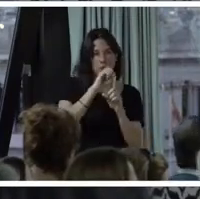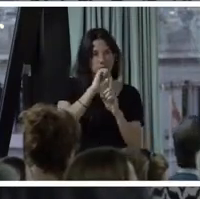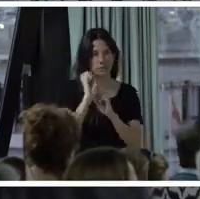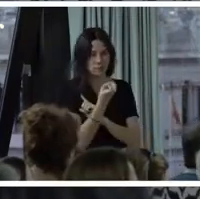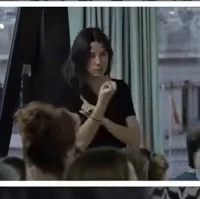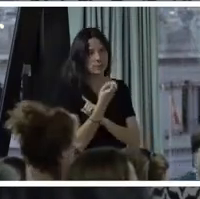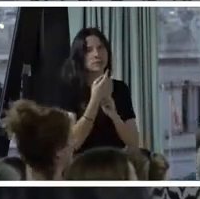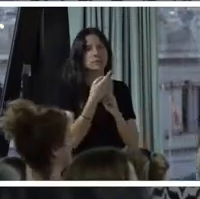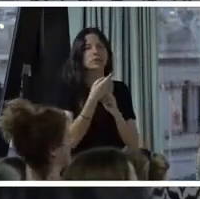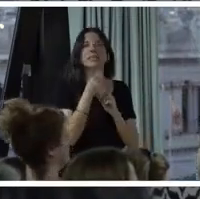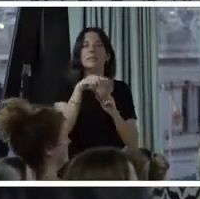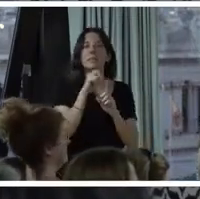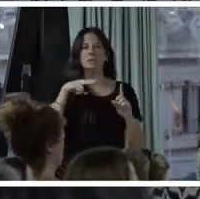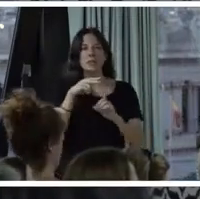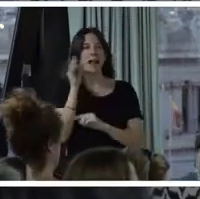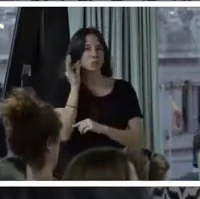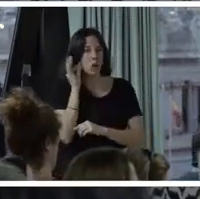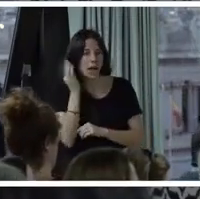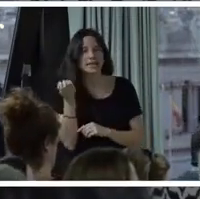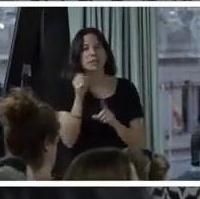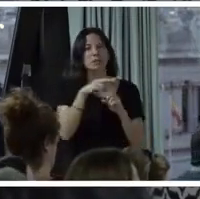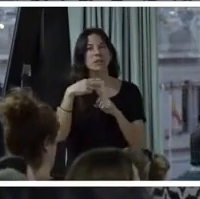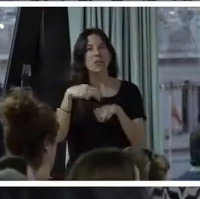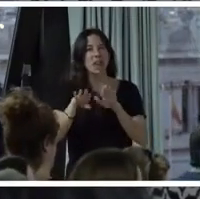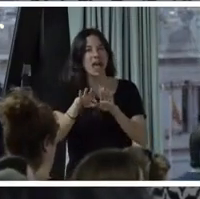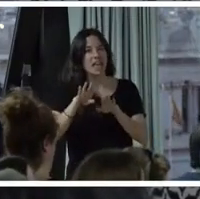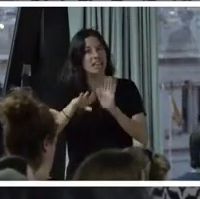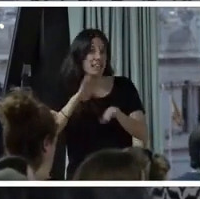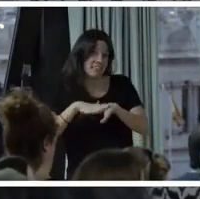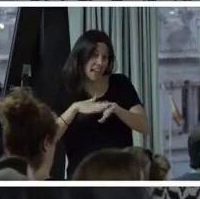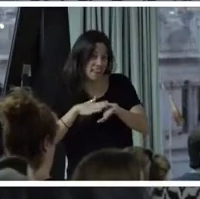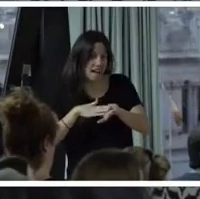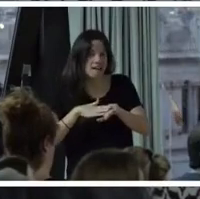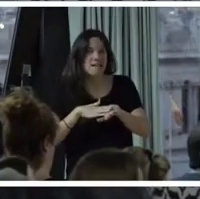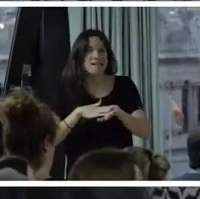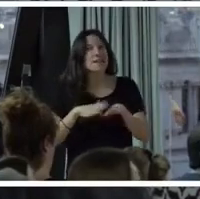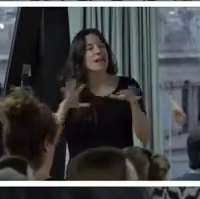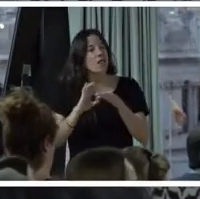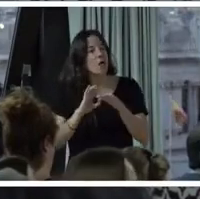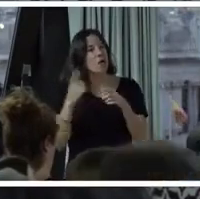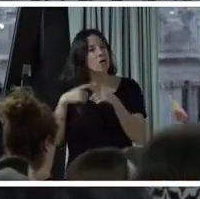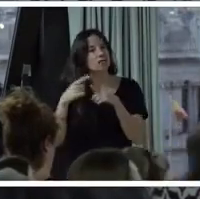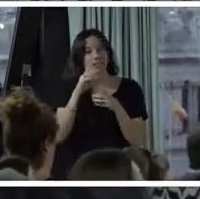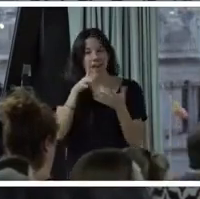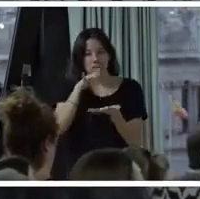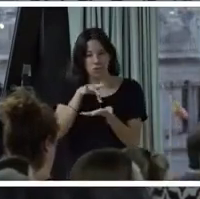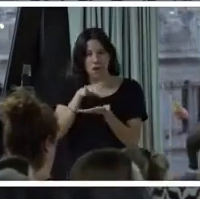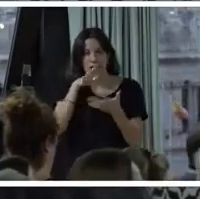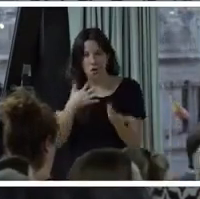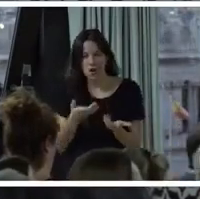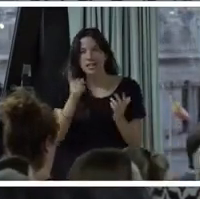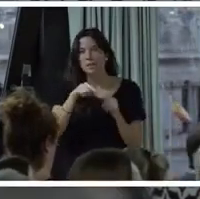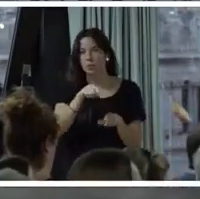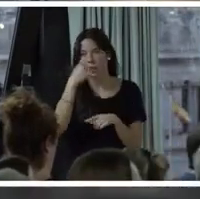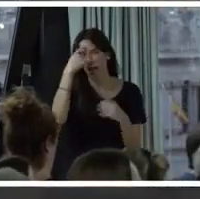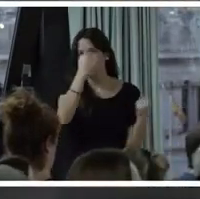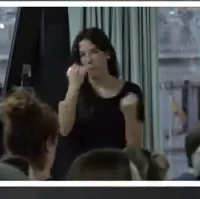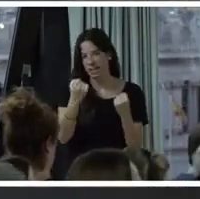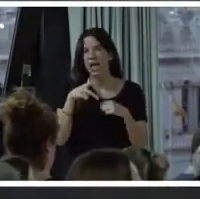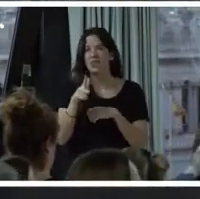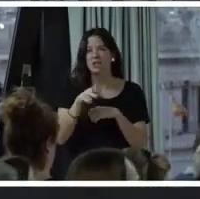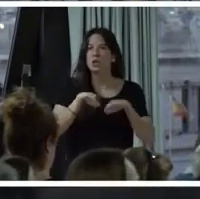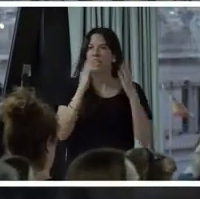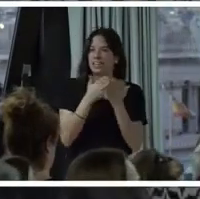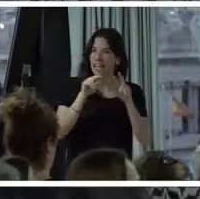también de de las mujeres y de las perspectivas des de la izquierda en torno a a lo que a lo que está ocurriendo y como experta también en derecho internacional